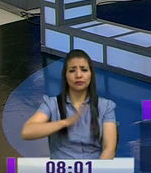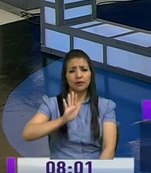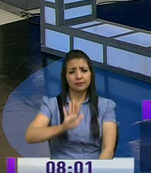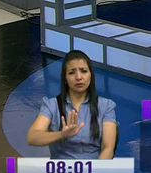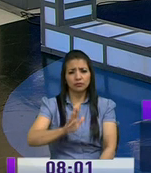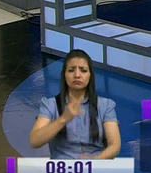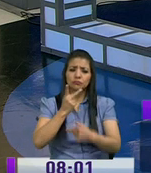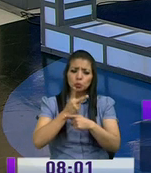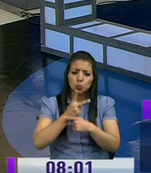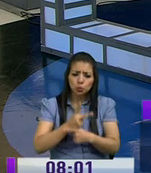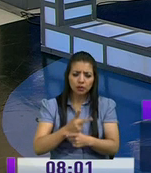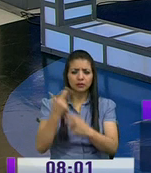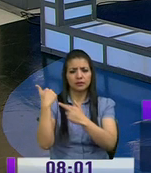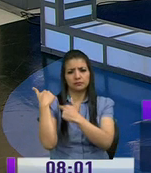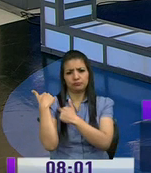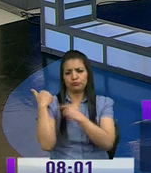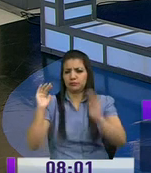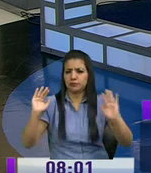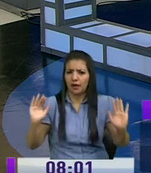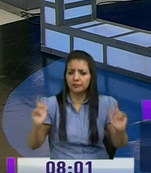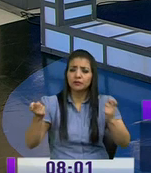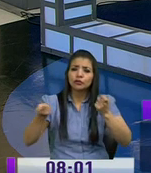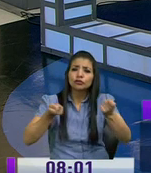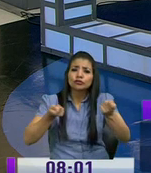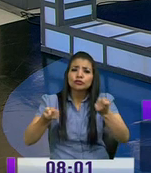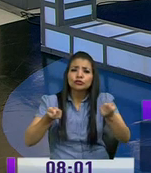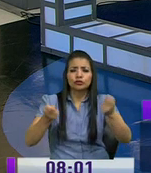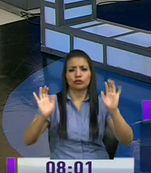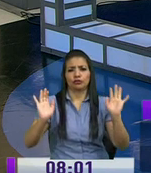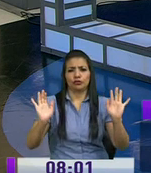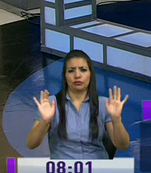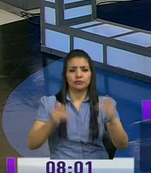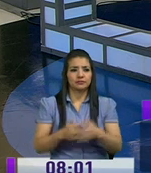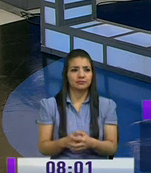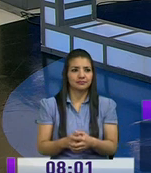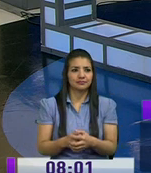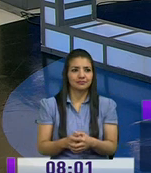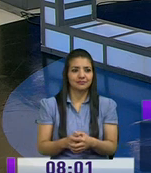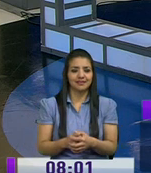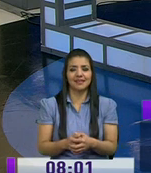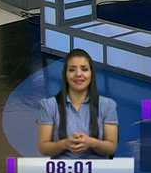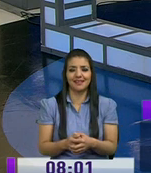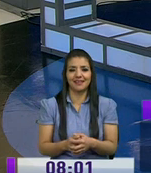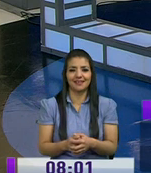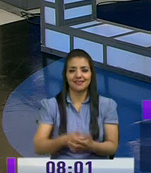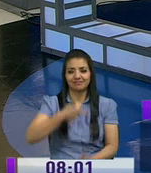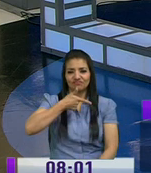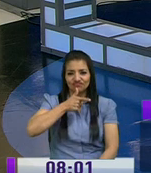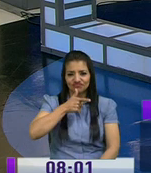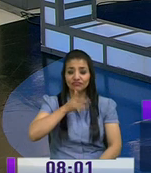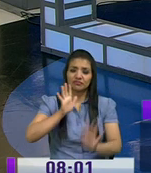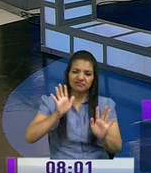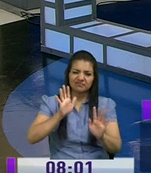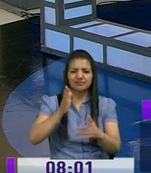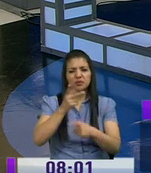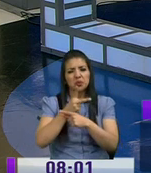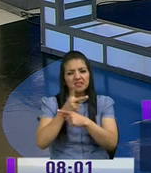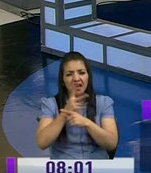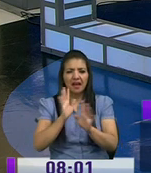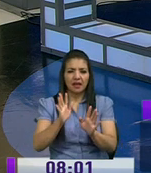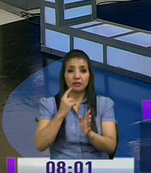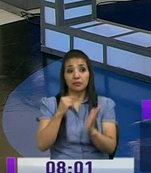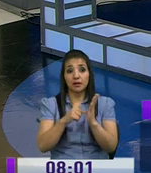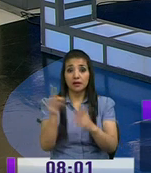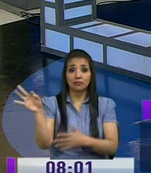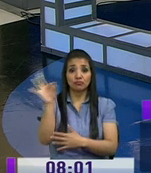con mesura. Con la señora Mesura. Por favor. Y con la prima, la moderación. Exactamente. Usted sabe, tiene que elegir también